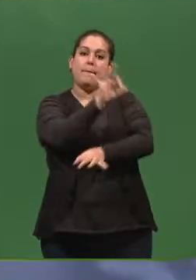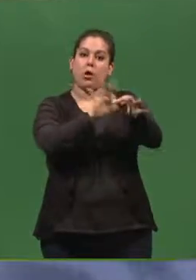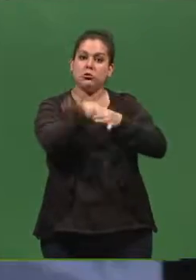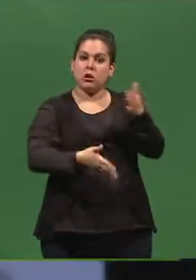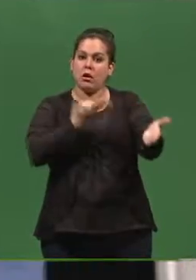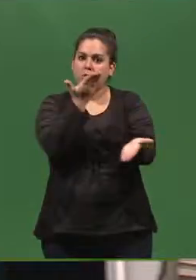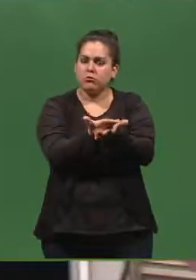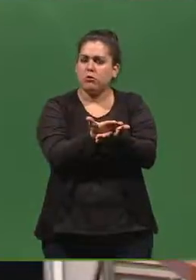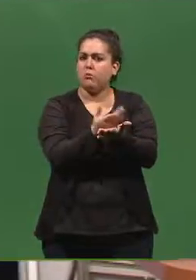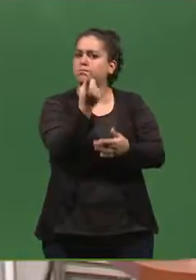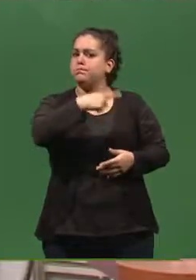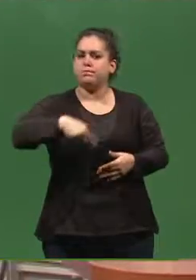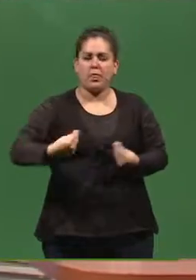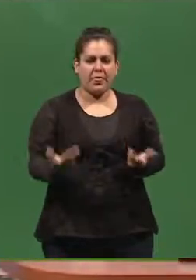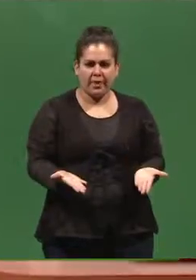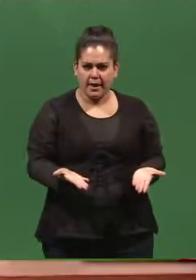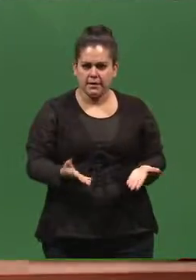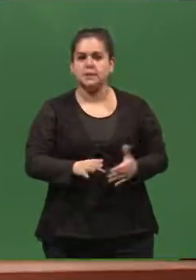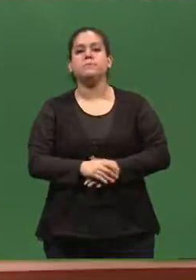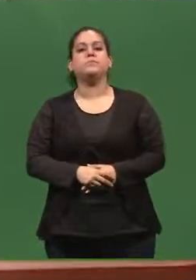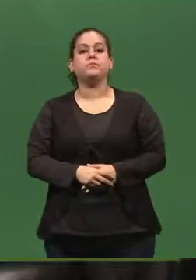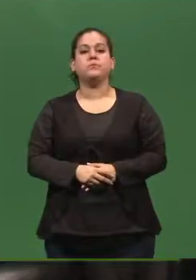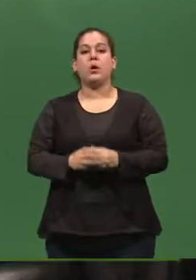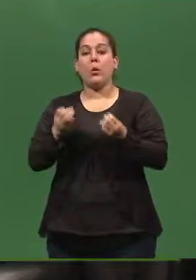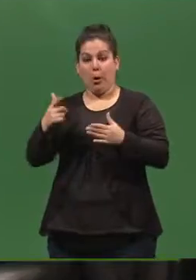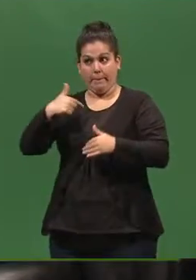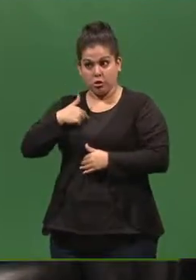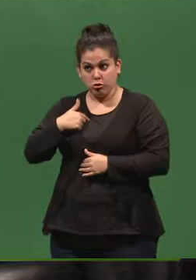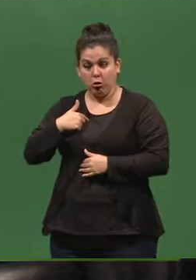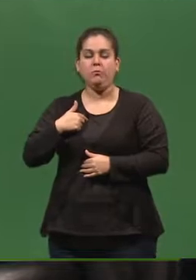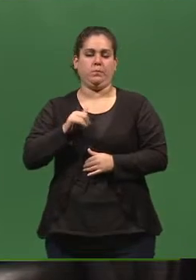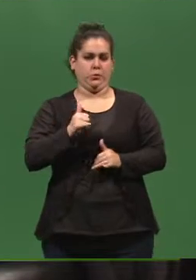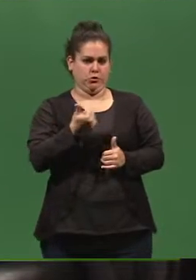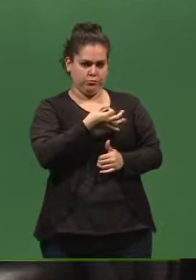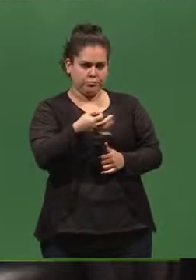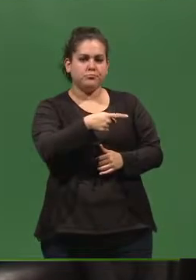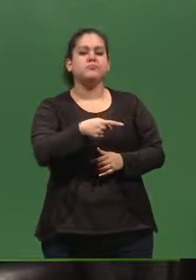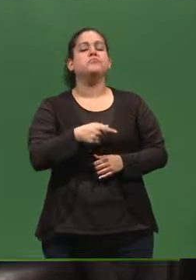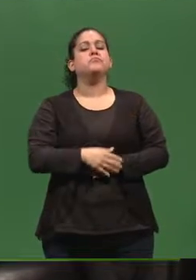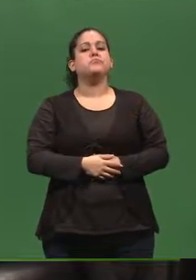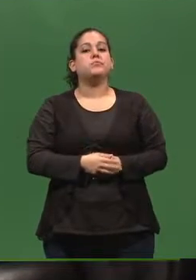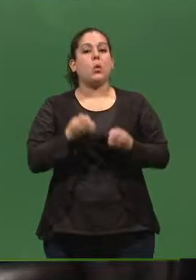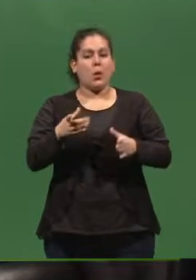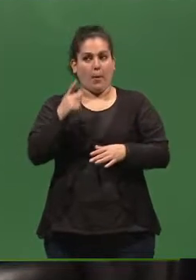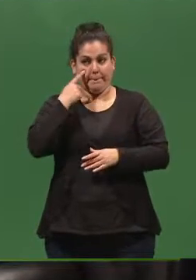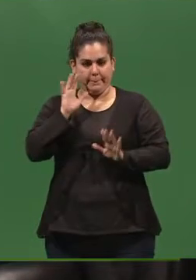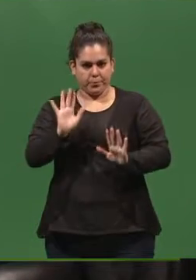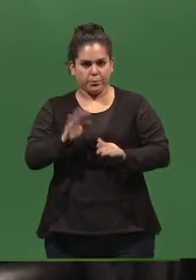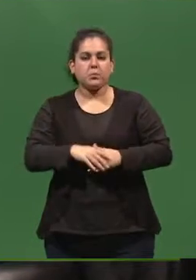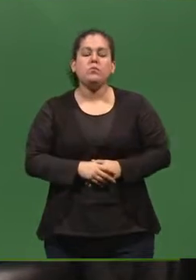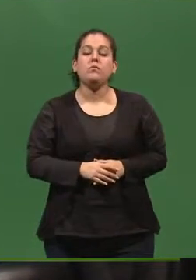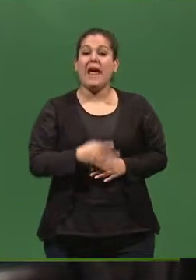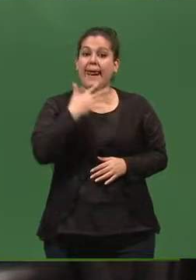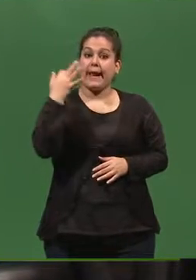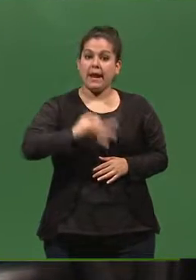ha presentado y en qué consta el proyecto exactamente. Bueno, ¿se arranco yo? Sí, Dani. Bueno, mira,